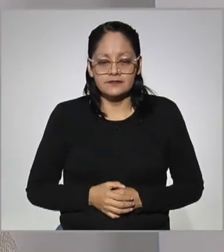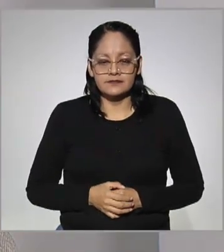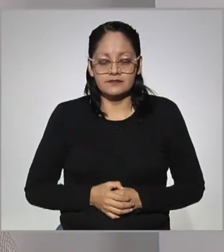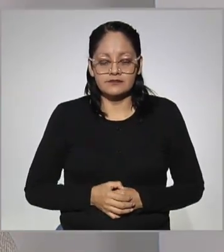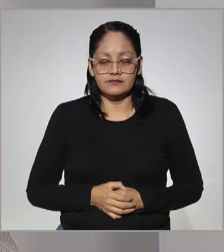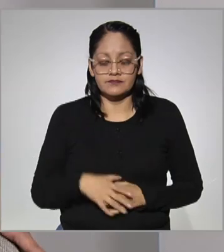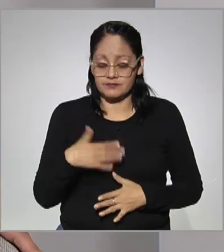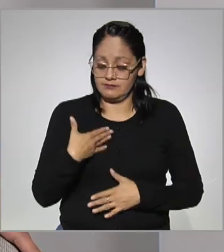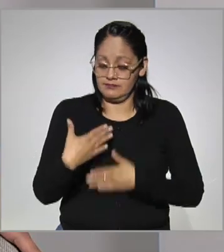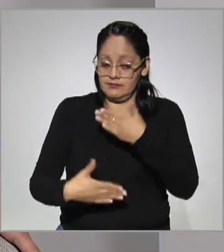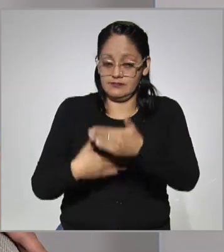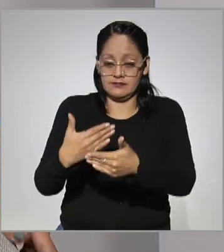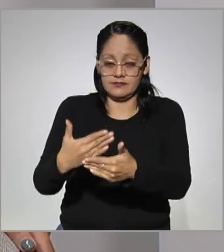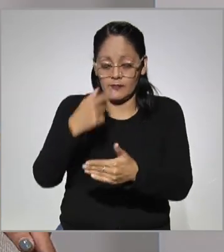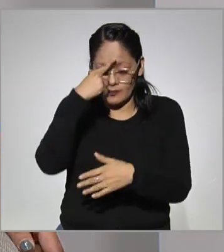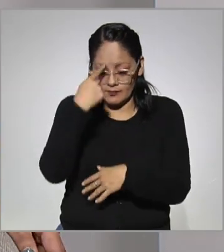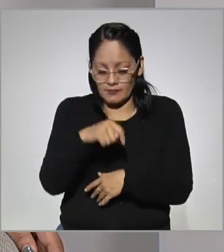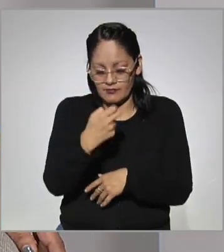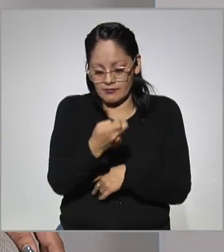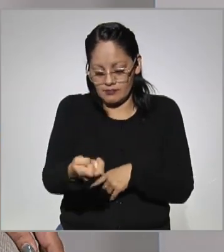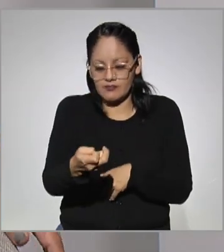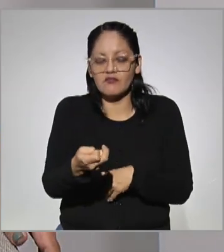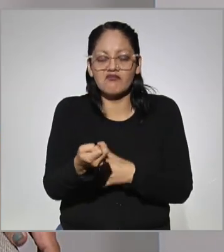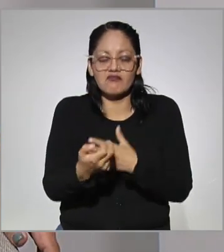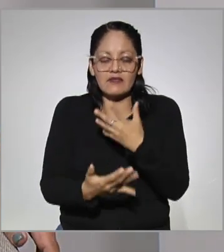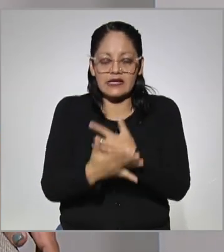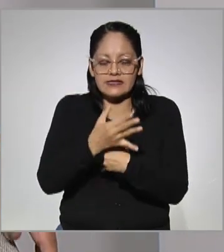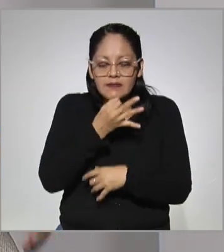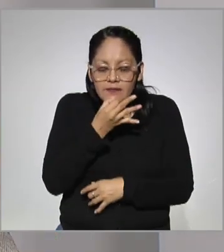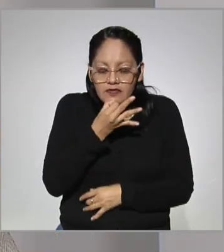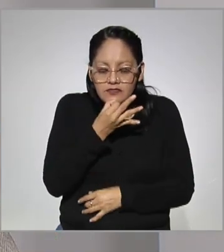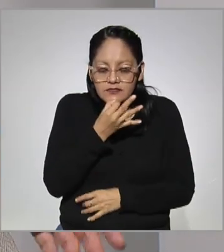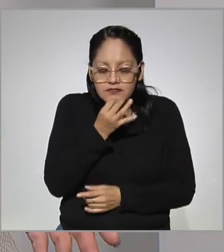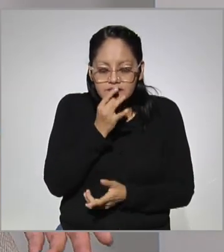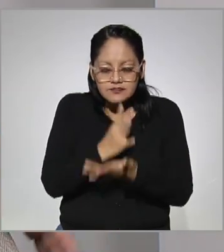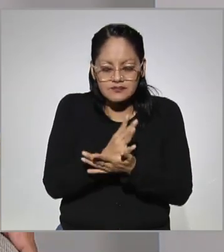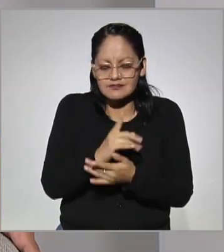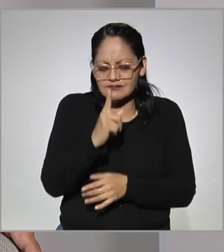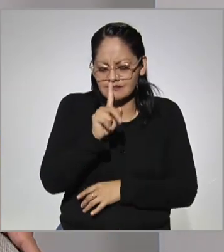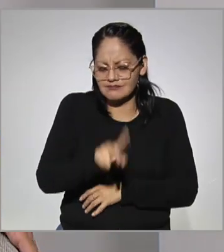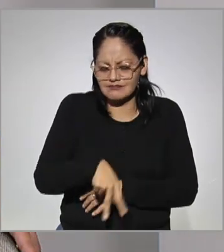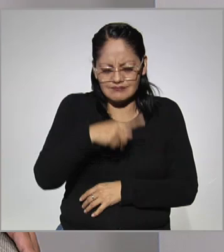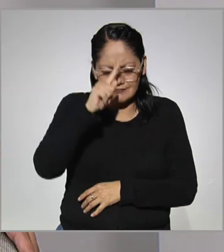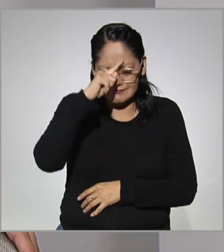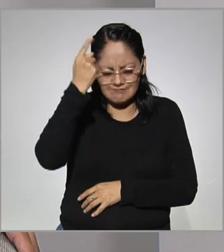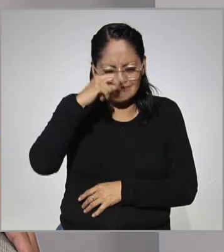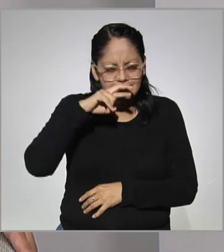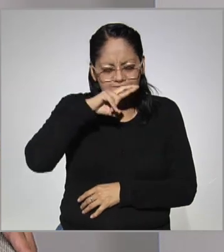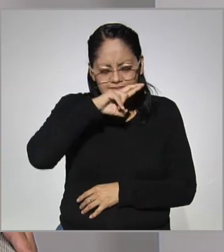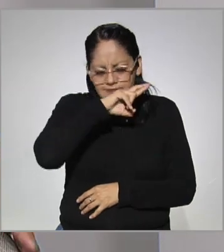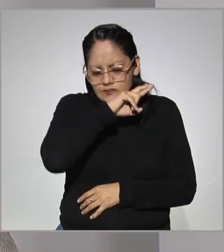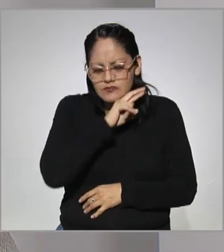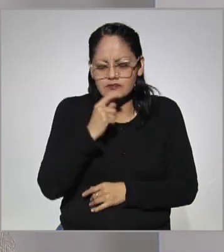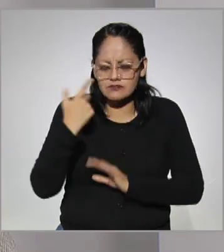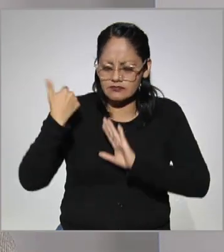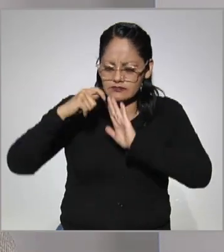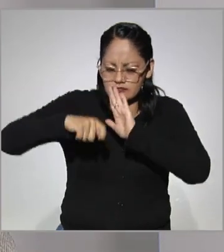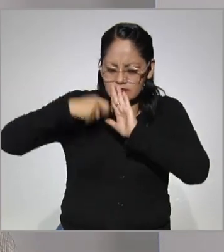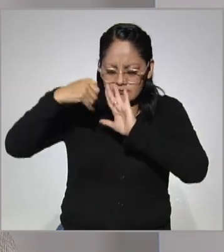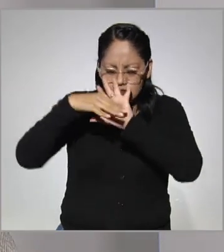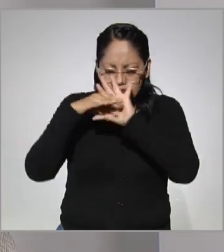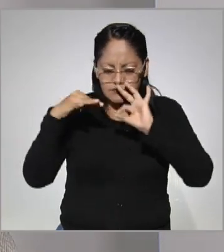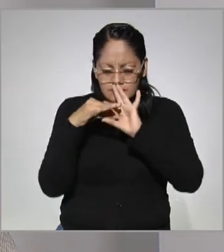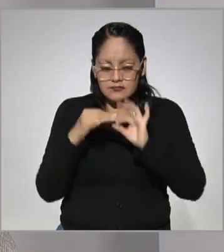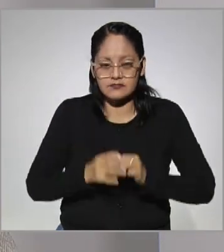El proceso para la toma yo creo que son 15 minutos, ¿no? La verdad es un procedimiento rápido, como lo vimos en la cápsula,